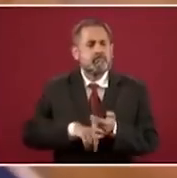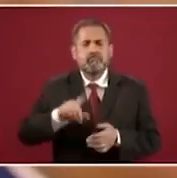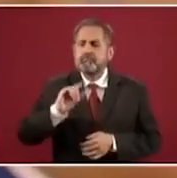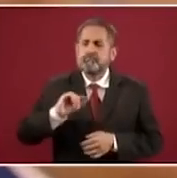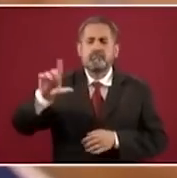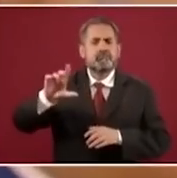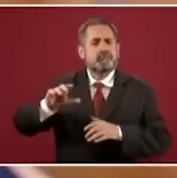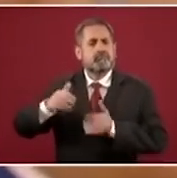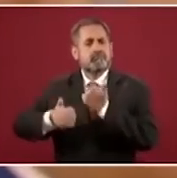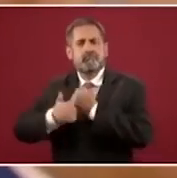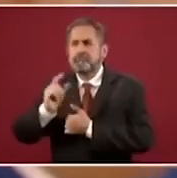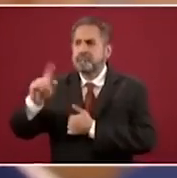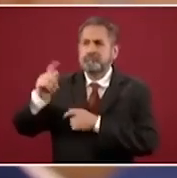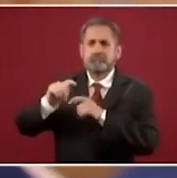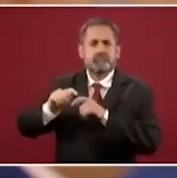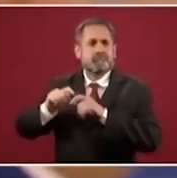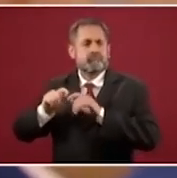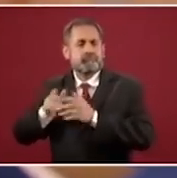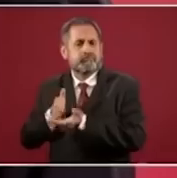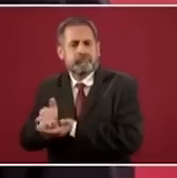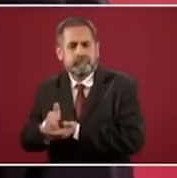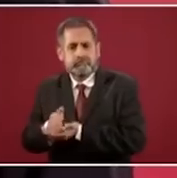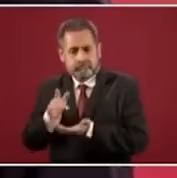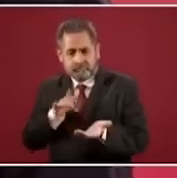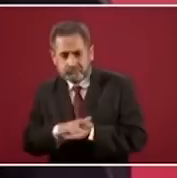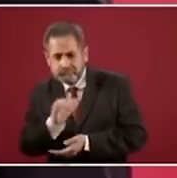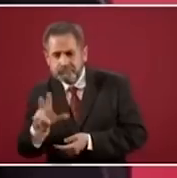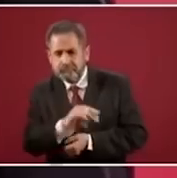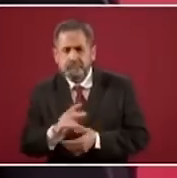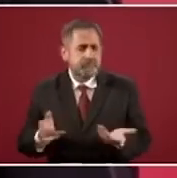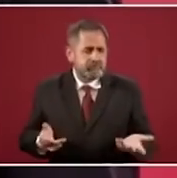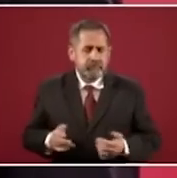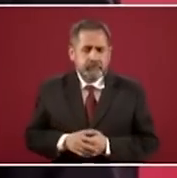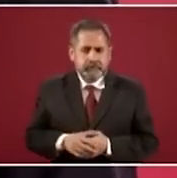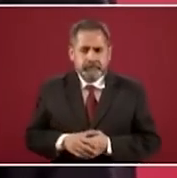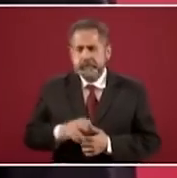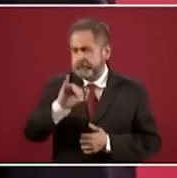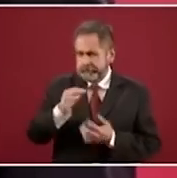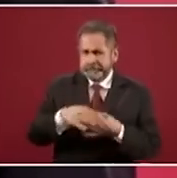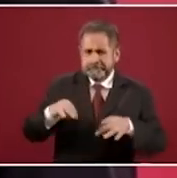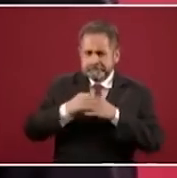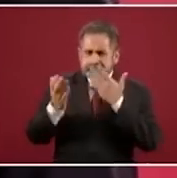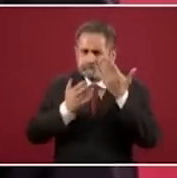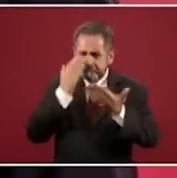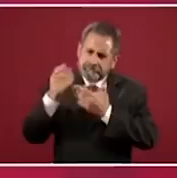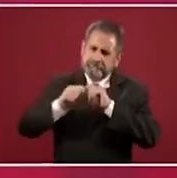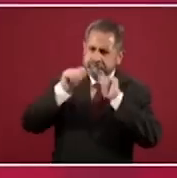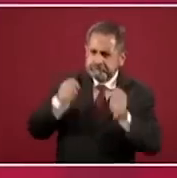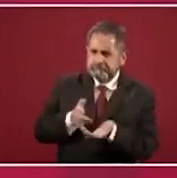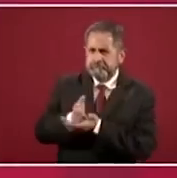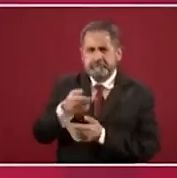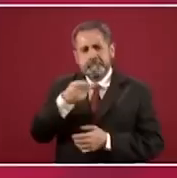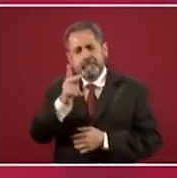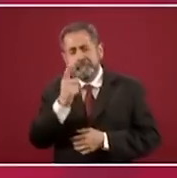o no es algo que le interese a esta administración? Sí, pero lo más importante es que